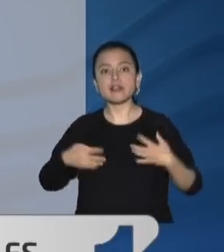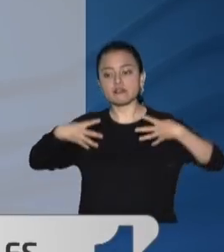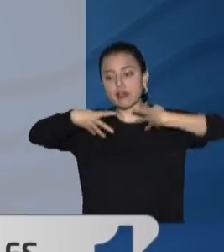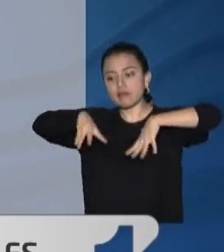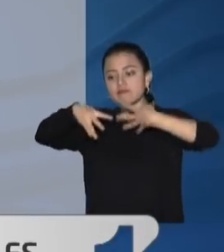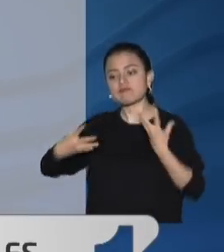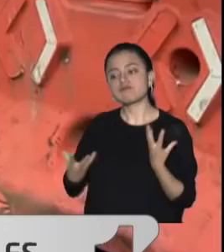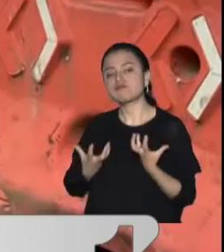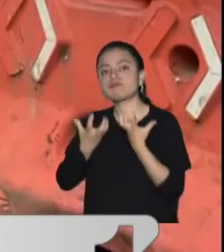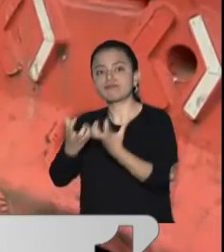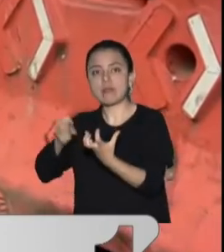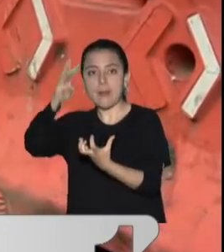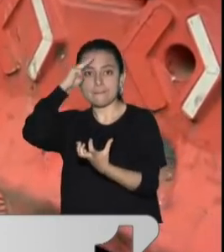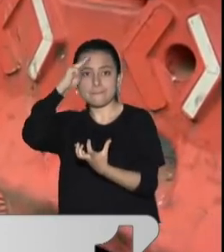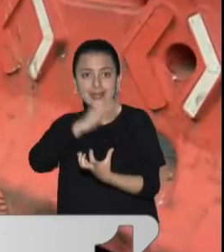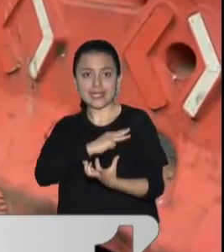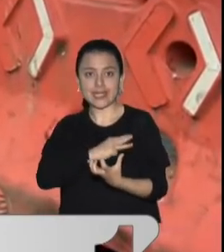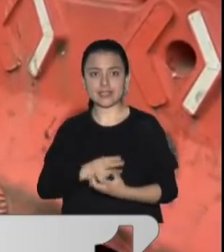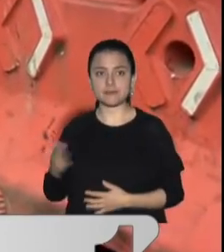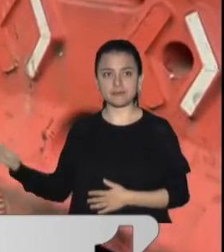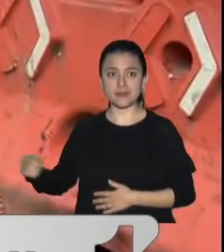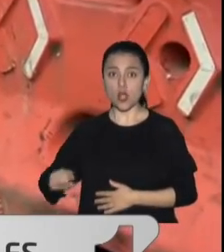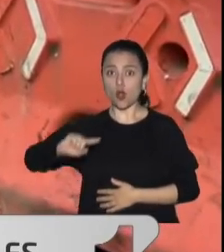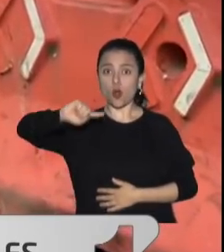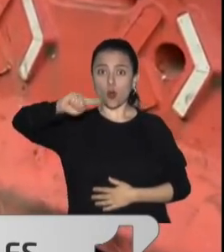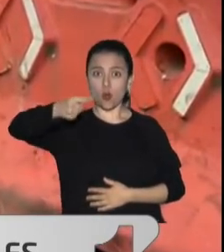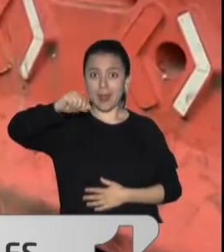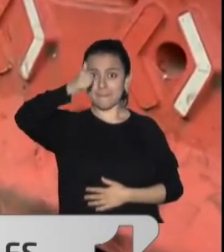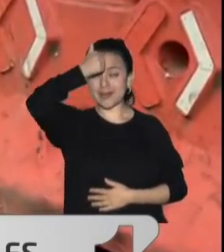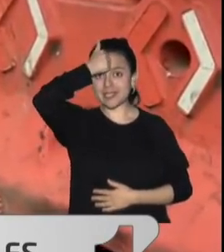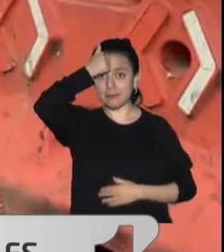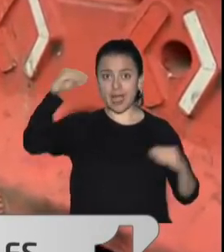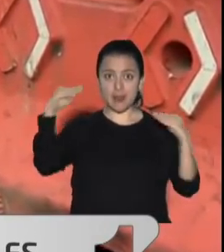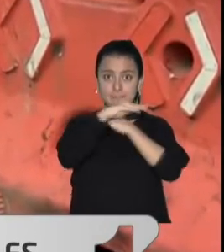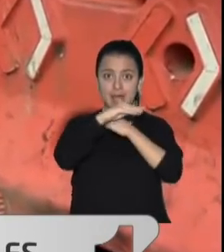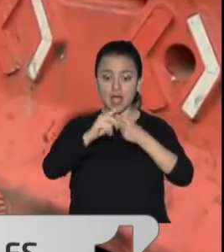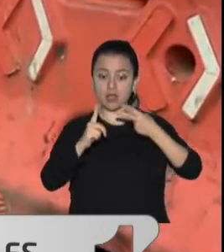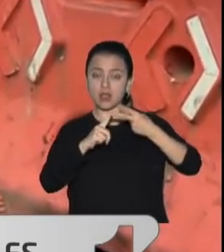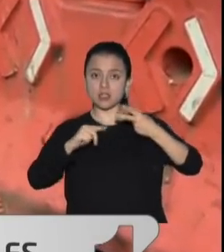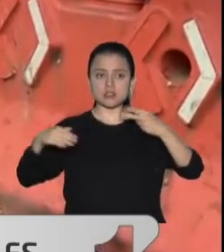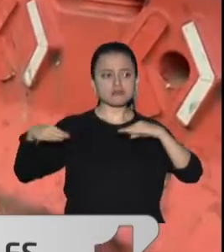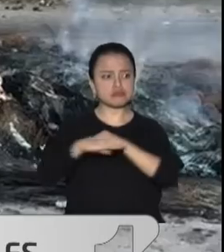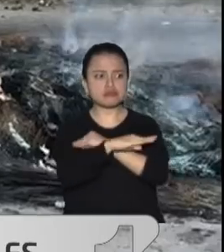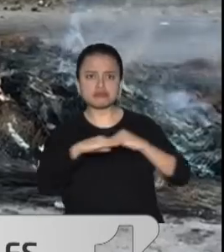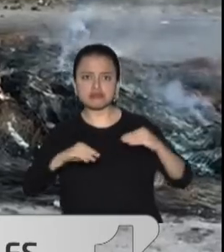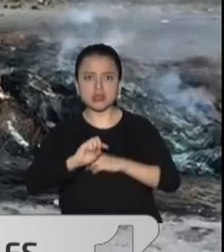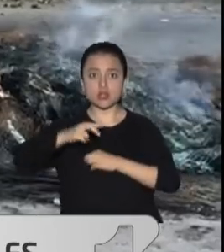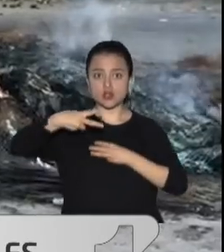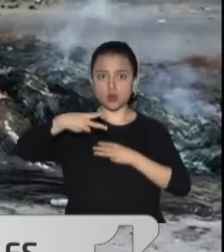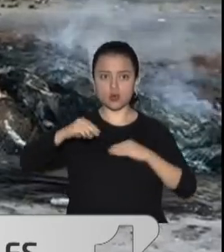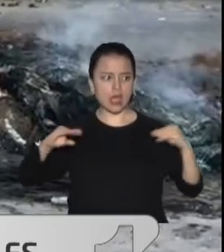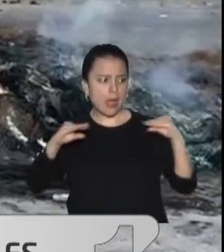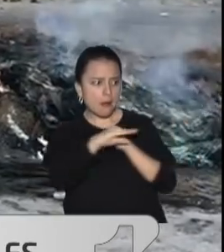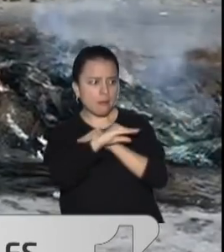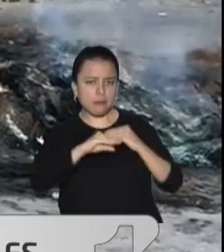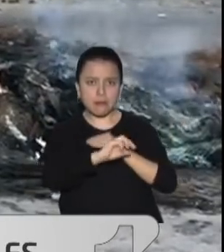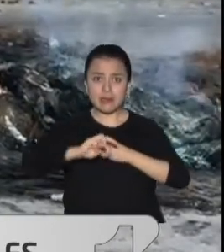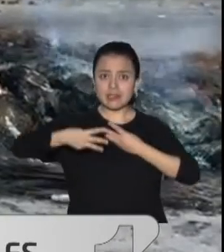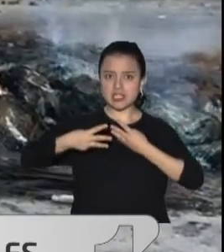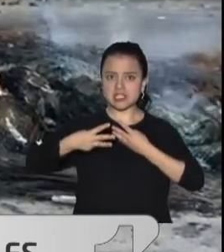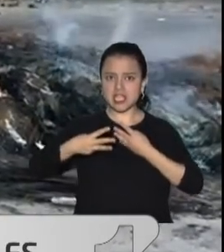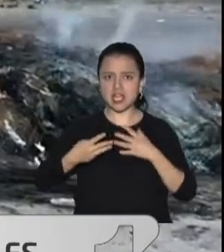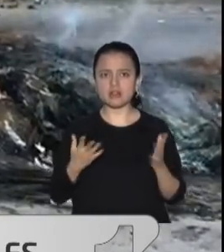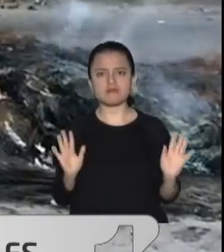secundarias y 1 terciaria están siendo bloqueadas en el marco del paro nacional. Aunque por día se registran más de 70